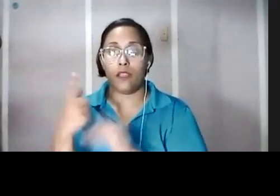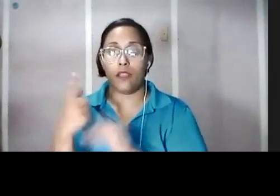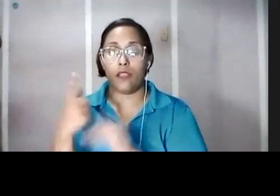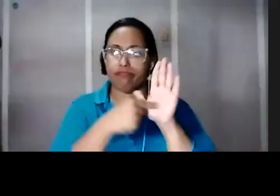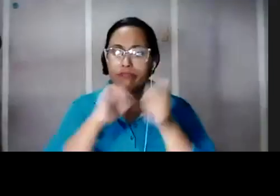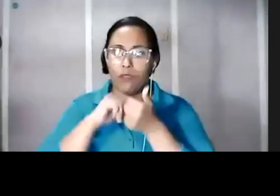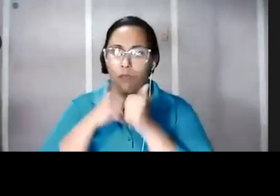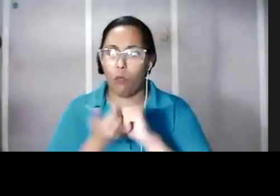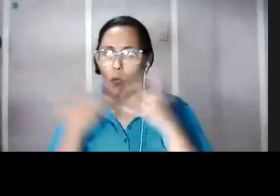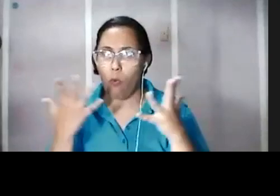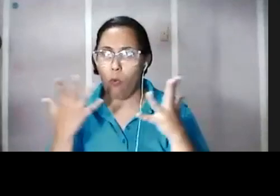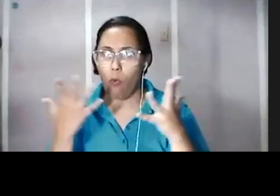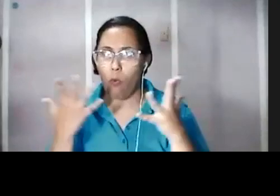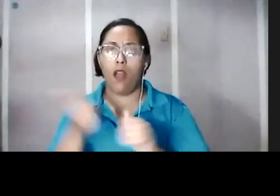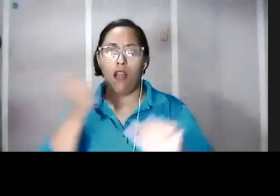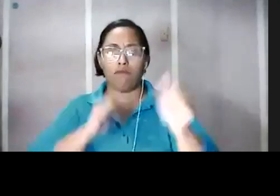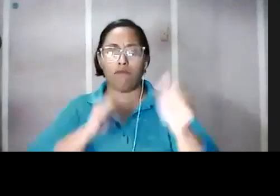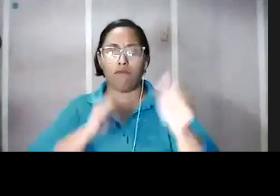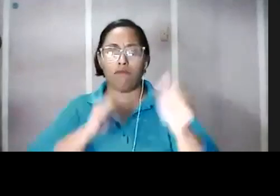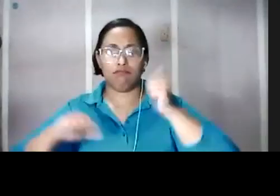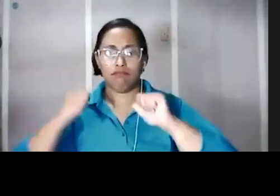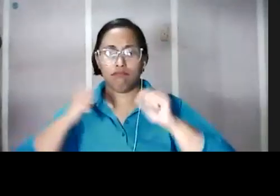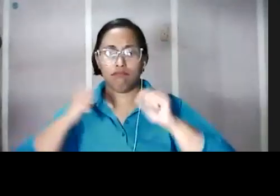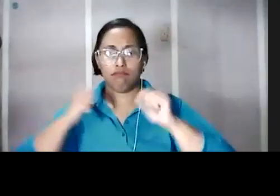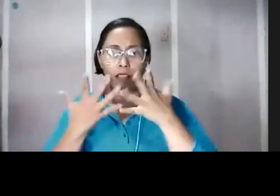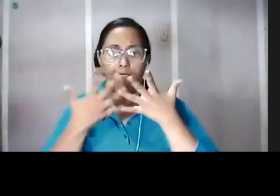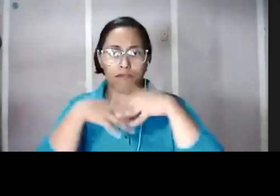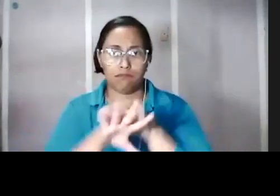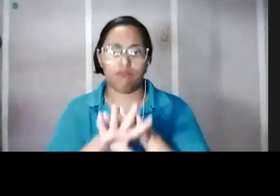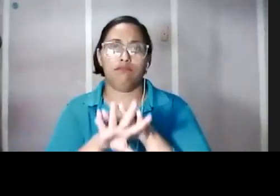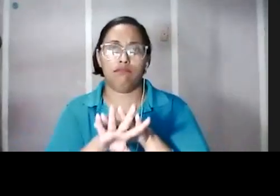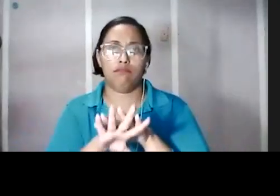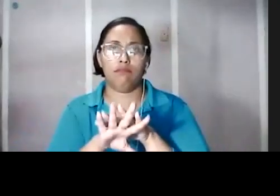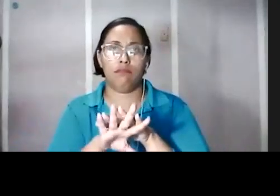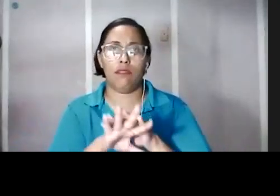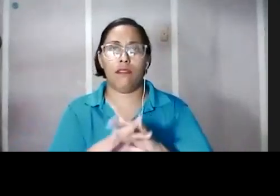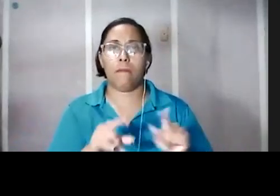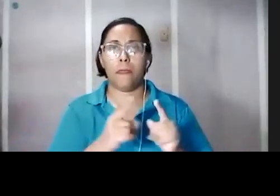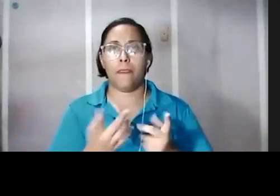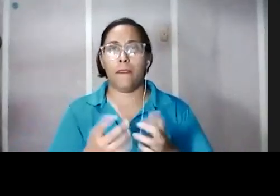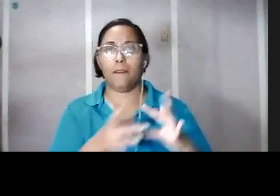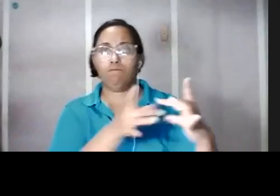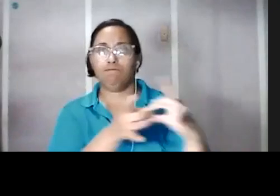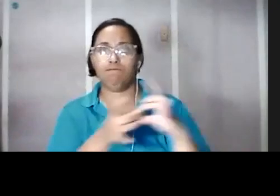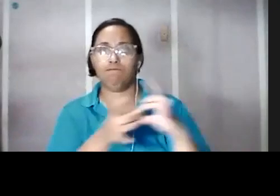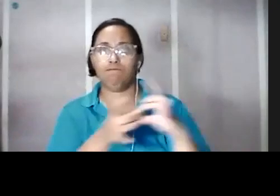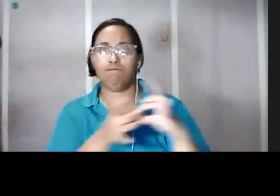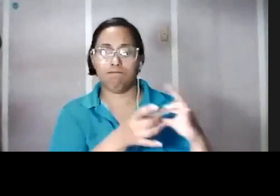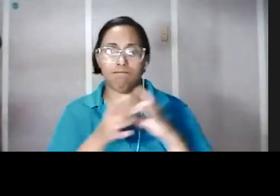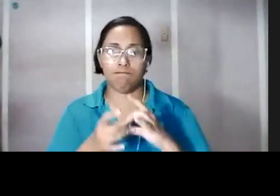un evento que involucra unas espinosas relaciones de